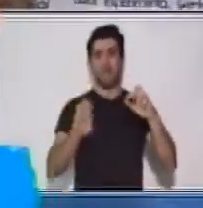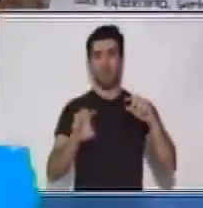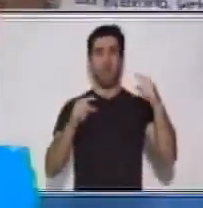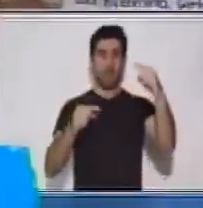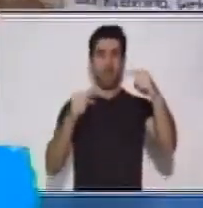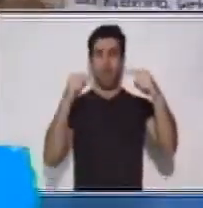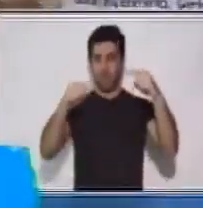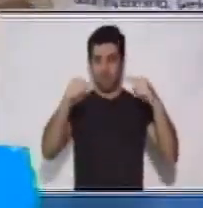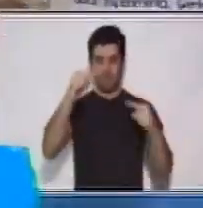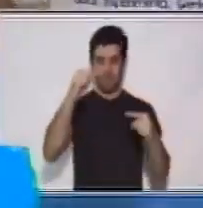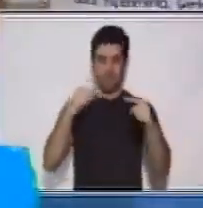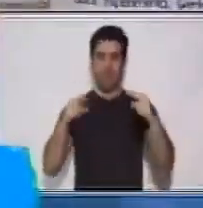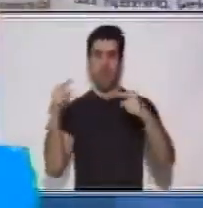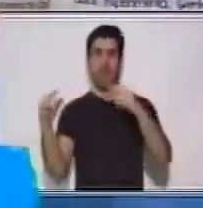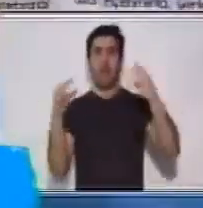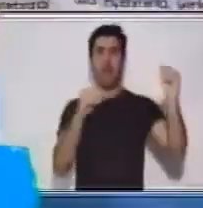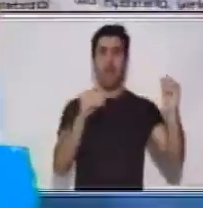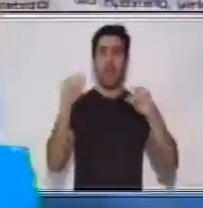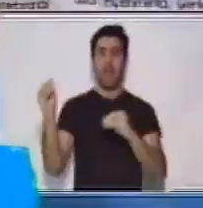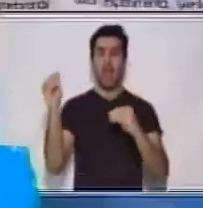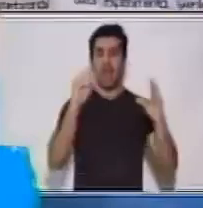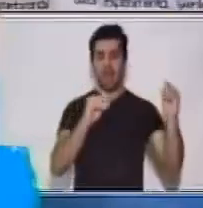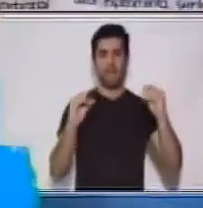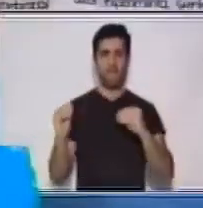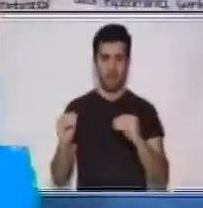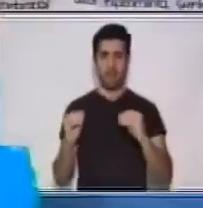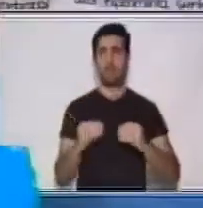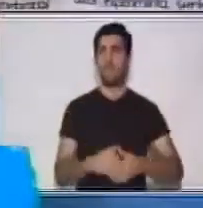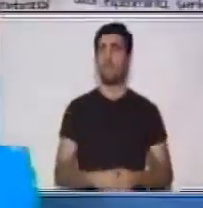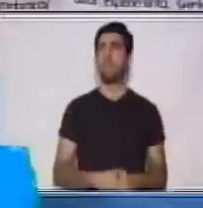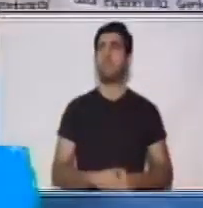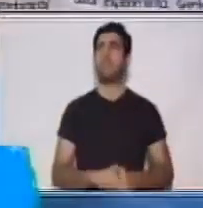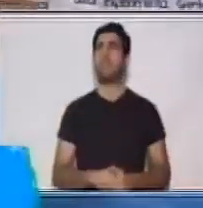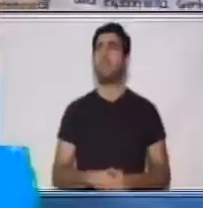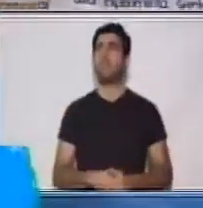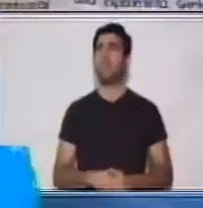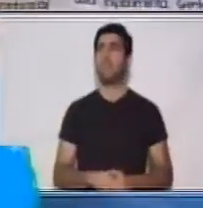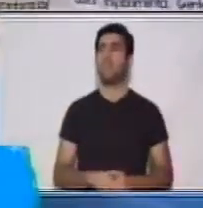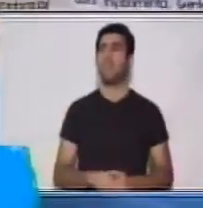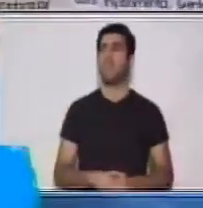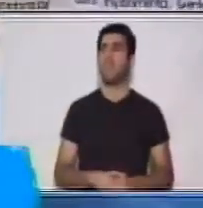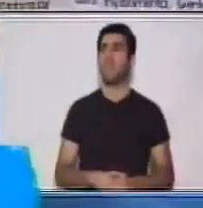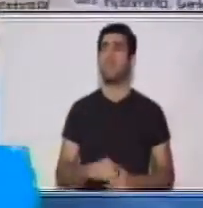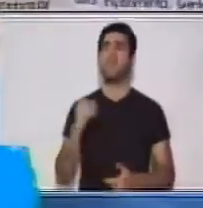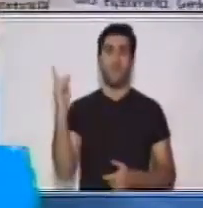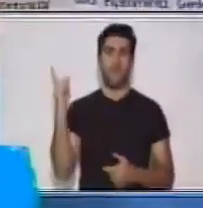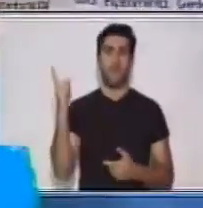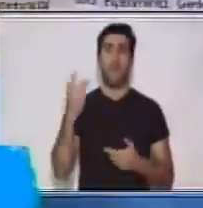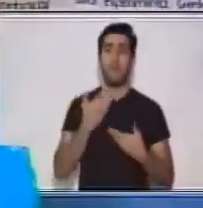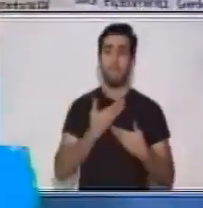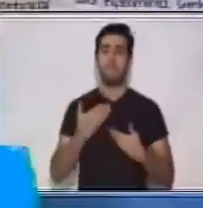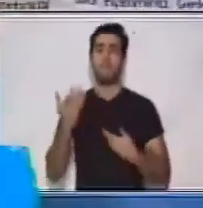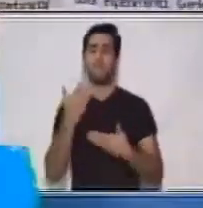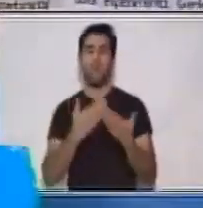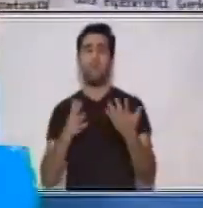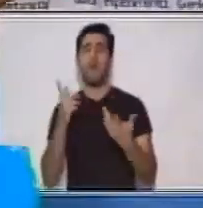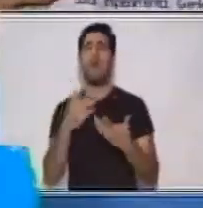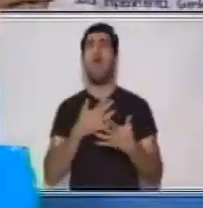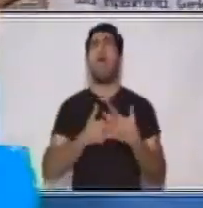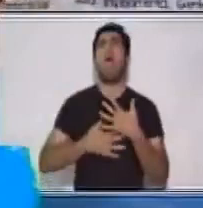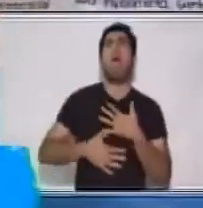vitales de los personajes encarnando pasiones e ideas. Los tipos de poesía dramática es